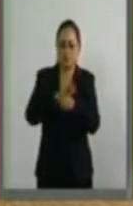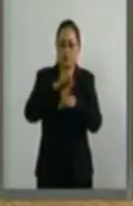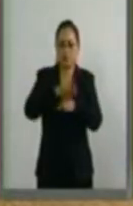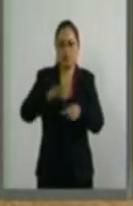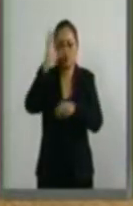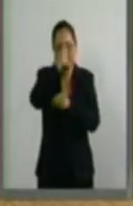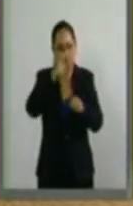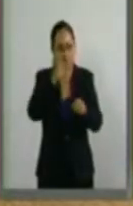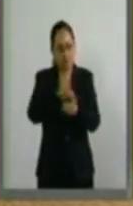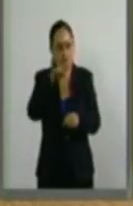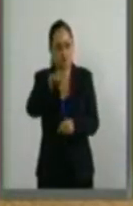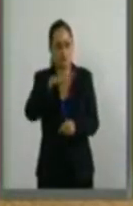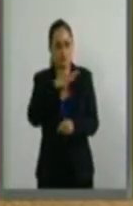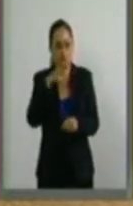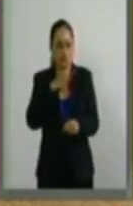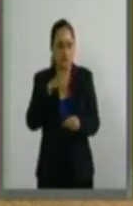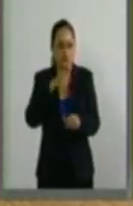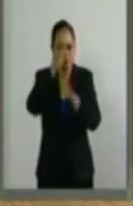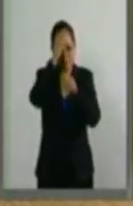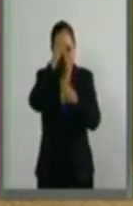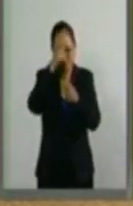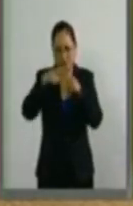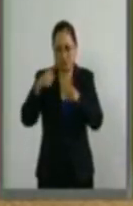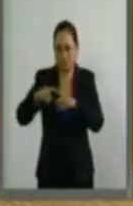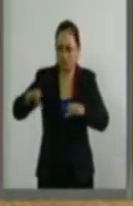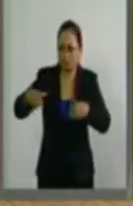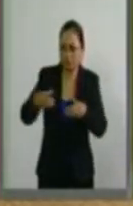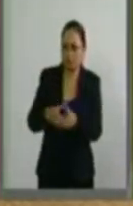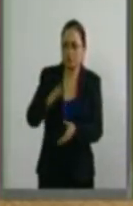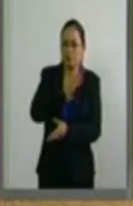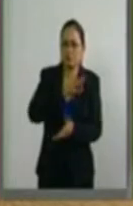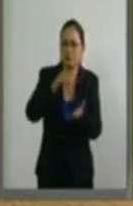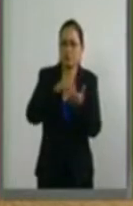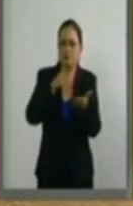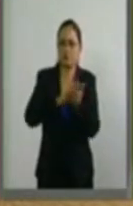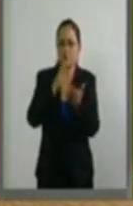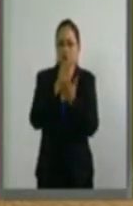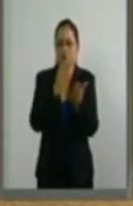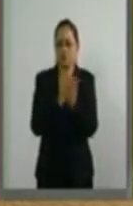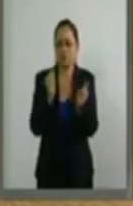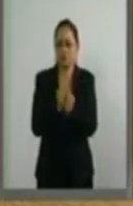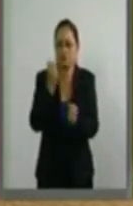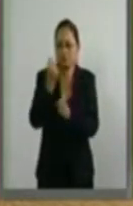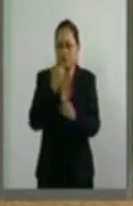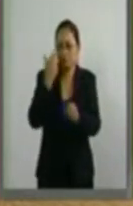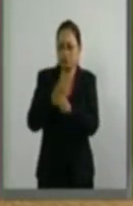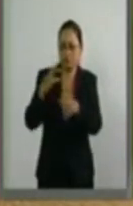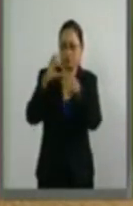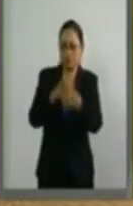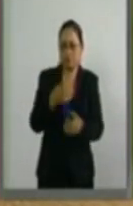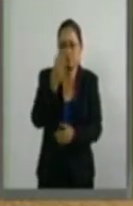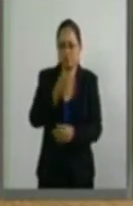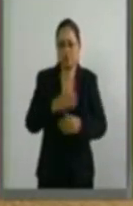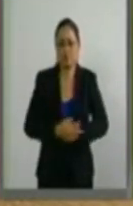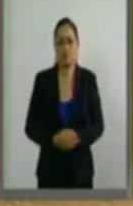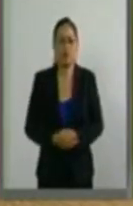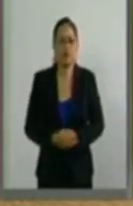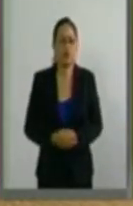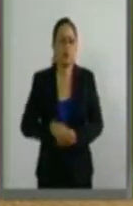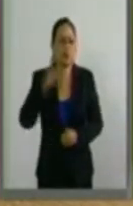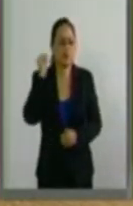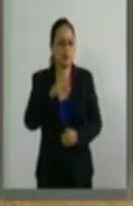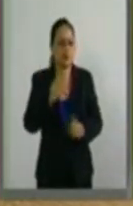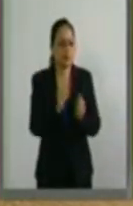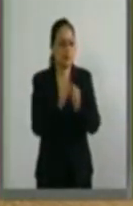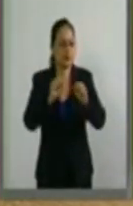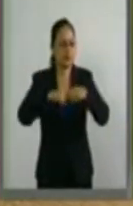dará seguimiento a los convenios y acuerdos alcanzados con la Secretaría del Ramo. En una